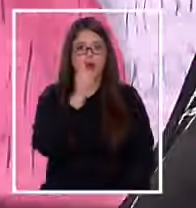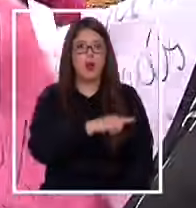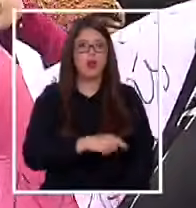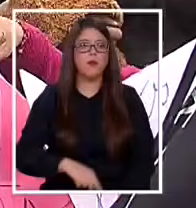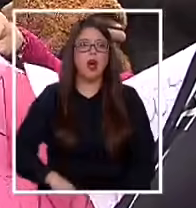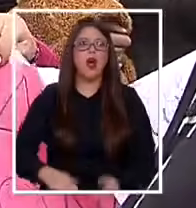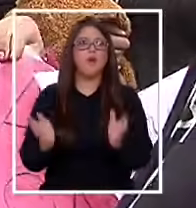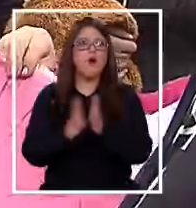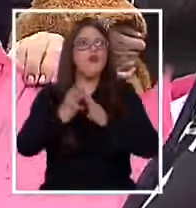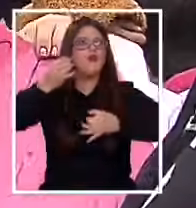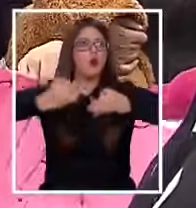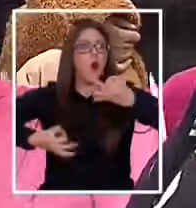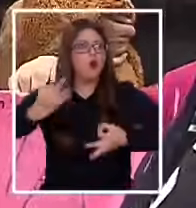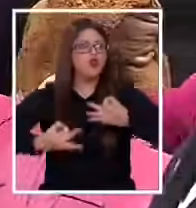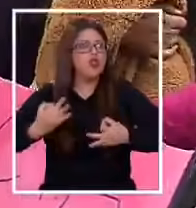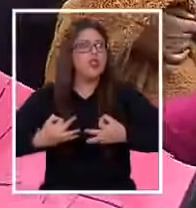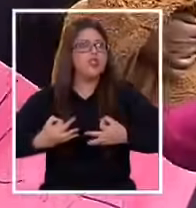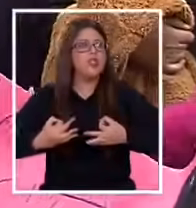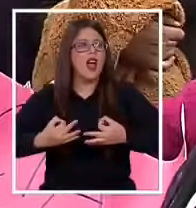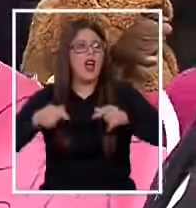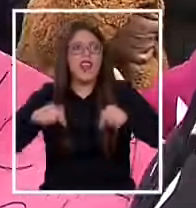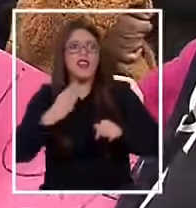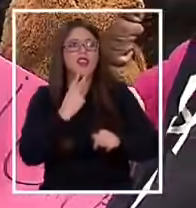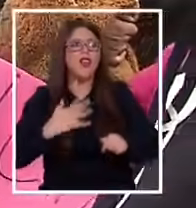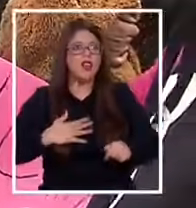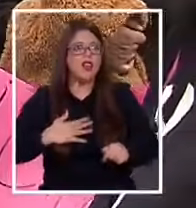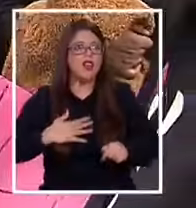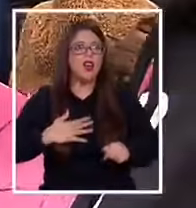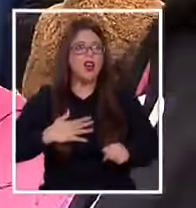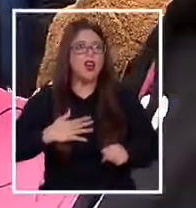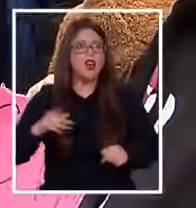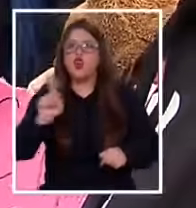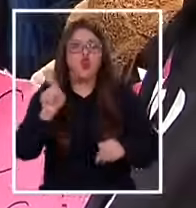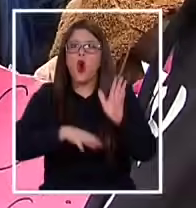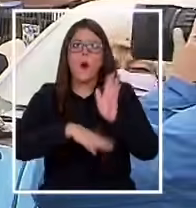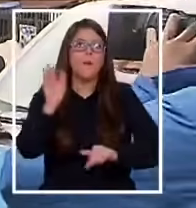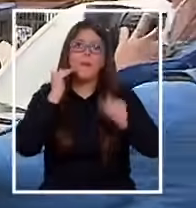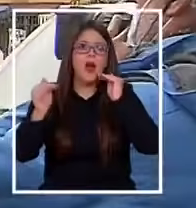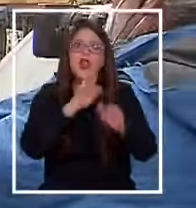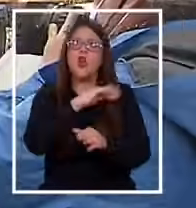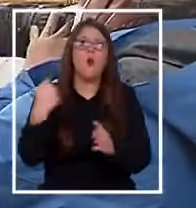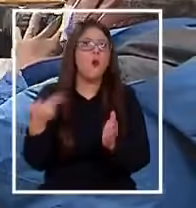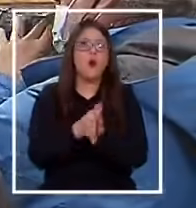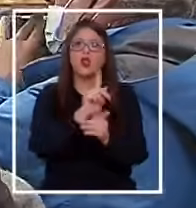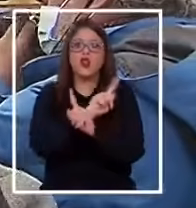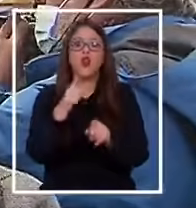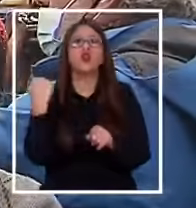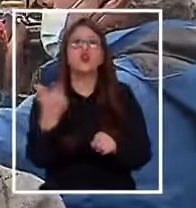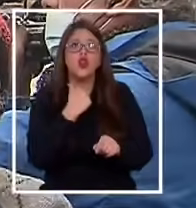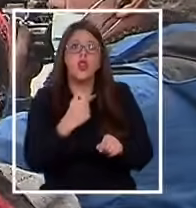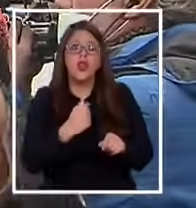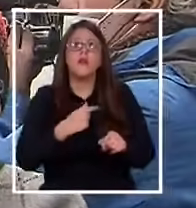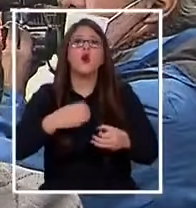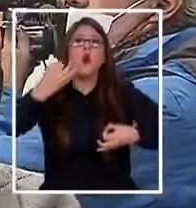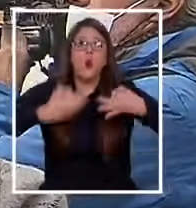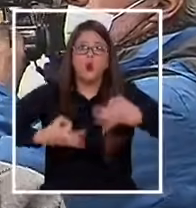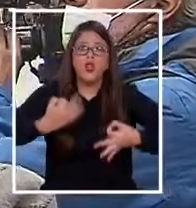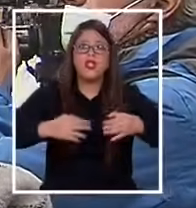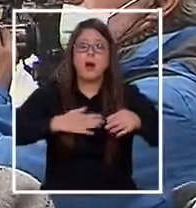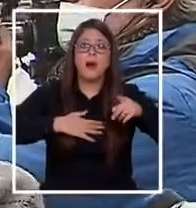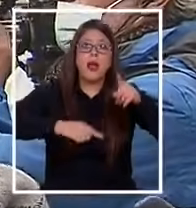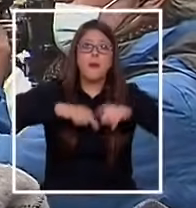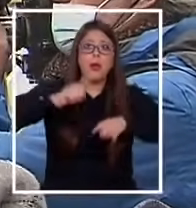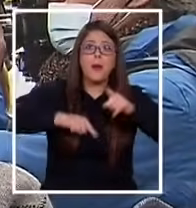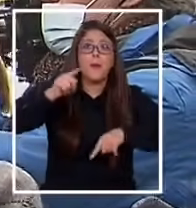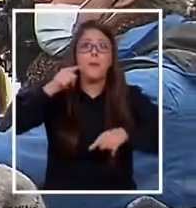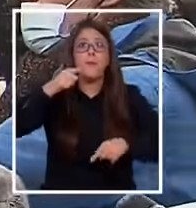¡Que se haga justicia una vez en esta vida! ¡No más niños muertos! Queremos justicia para mi primo, queremos justicia para